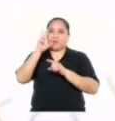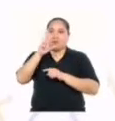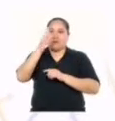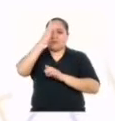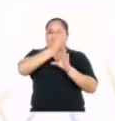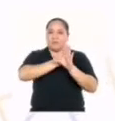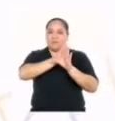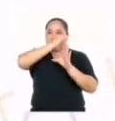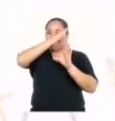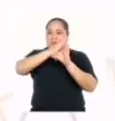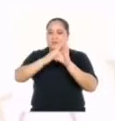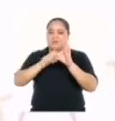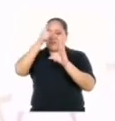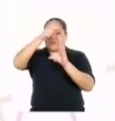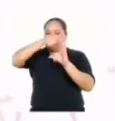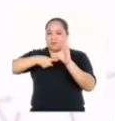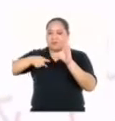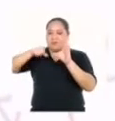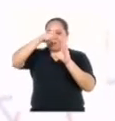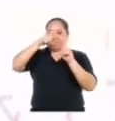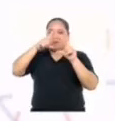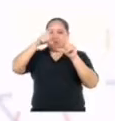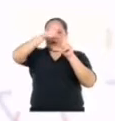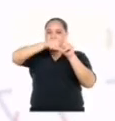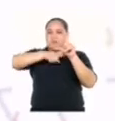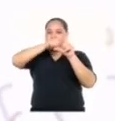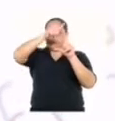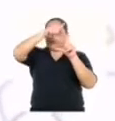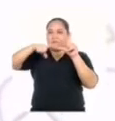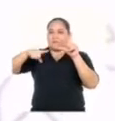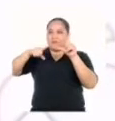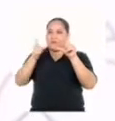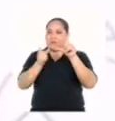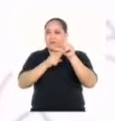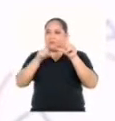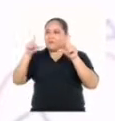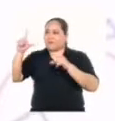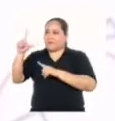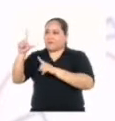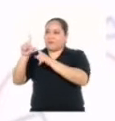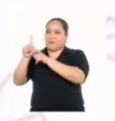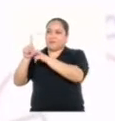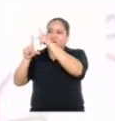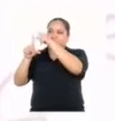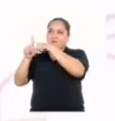3 lados son respectivamente iguales.